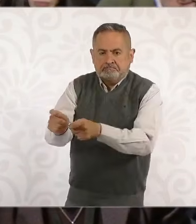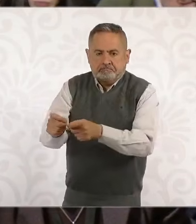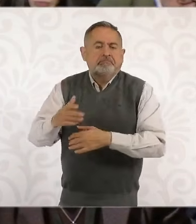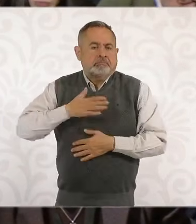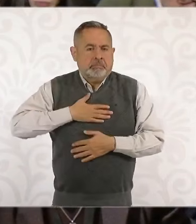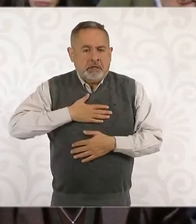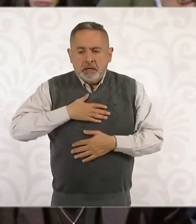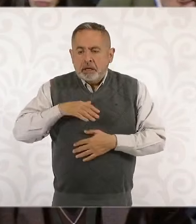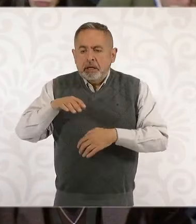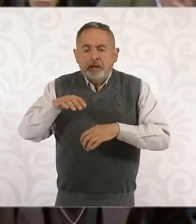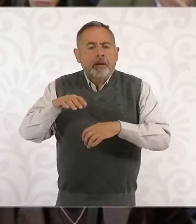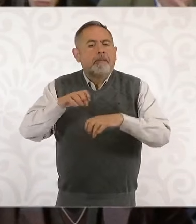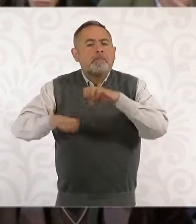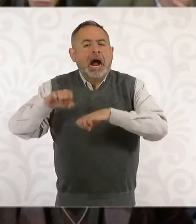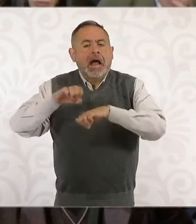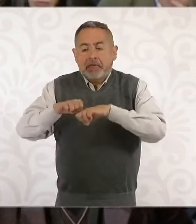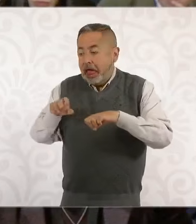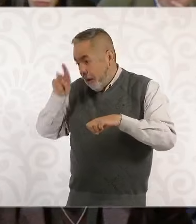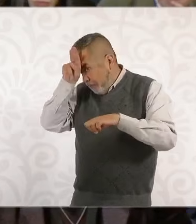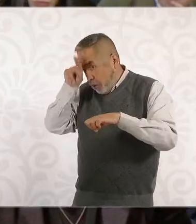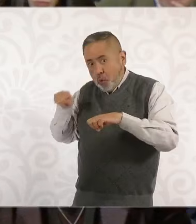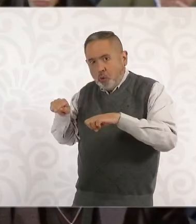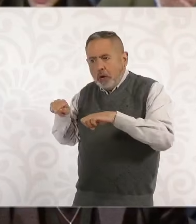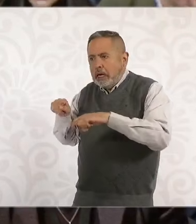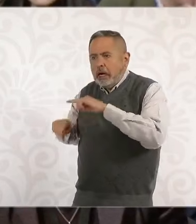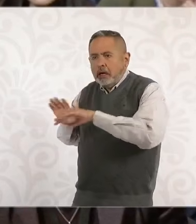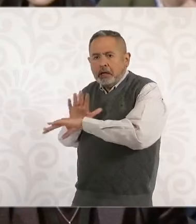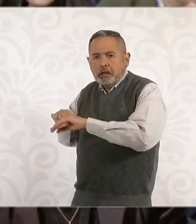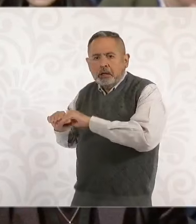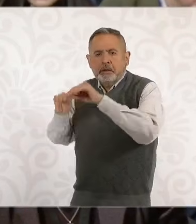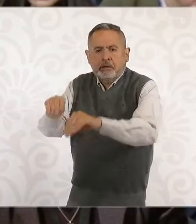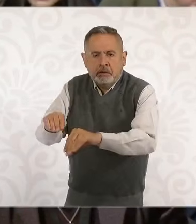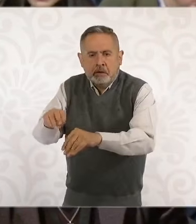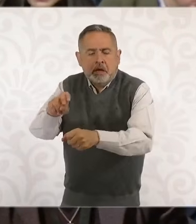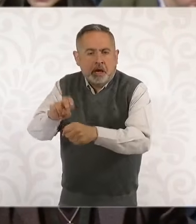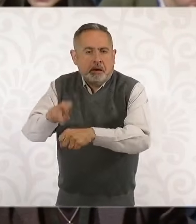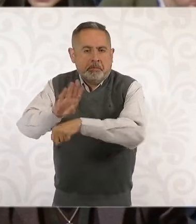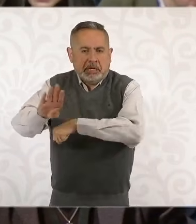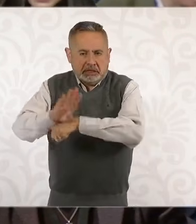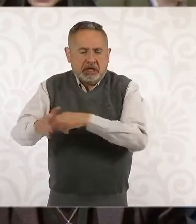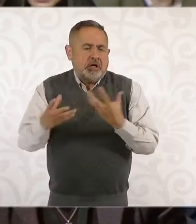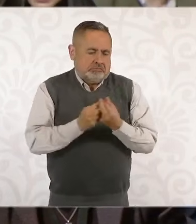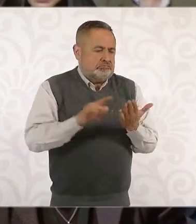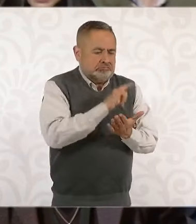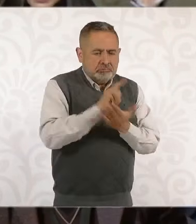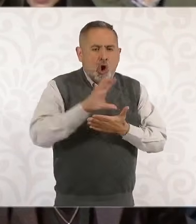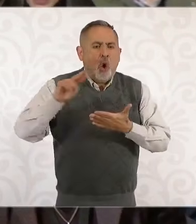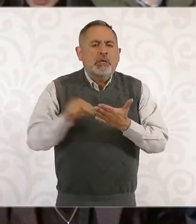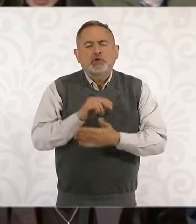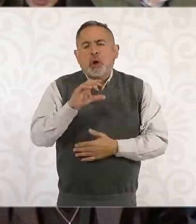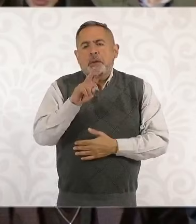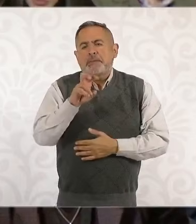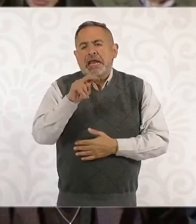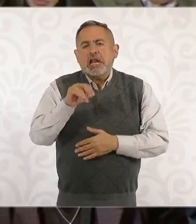mexicanos en territorio peruano, de conformidad con los incisos B y C del artículo 45 de la Convención de Viena